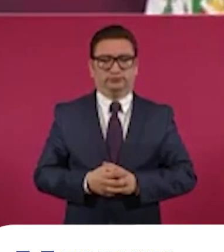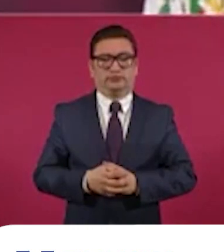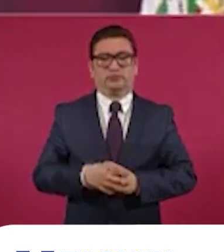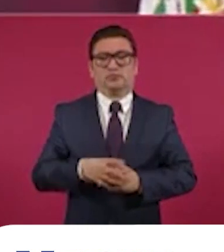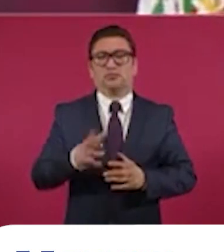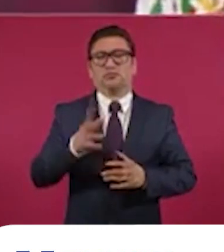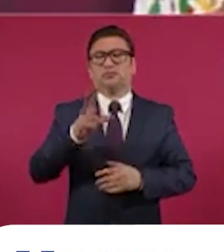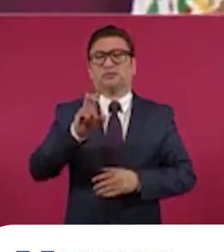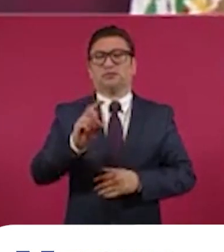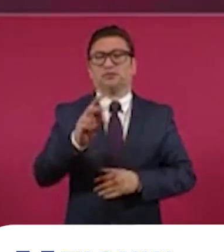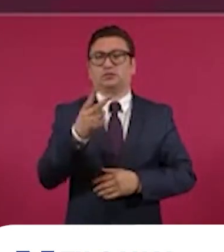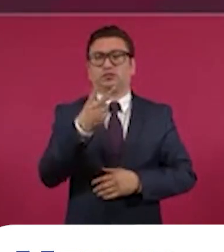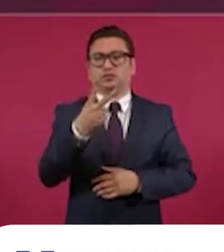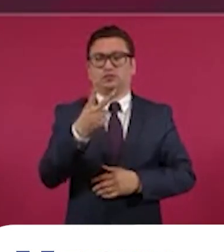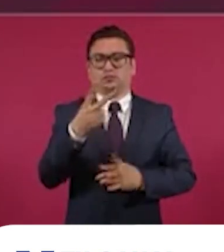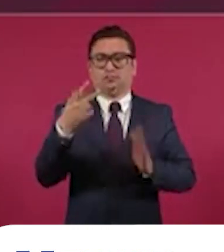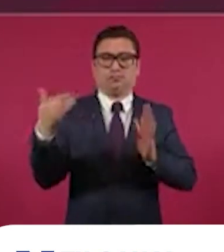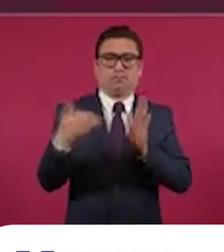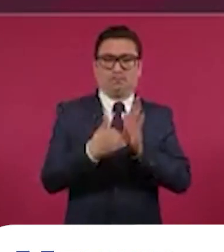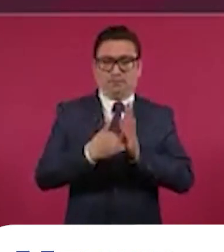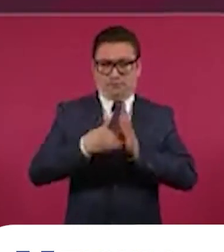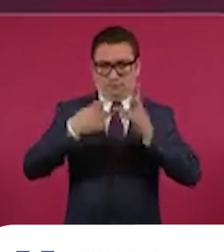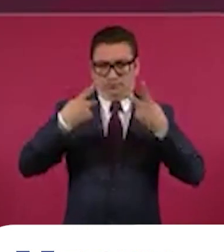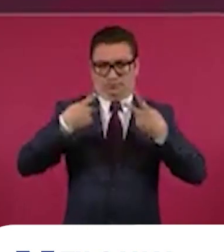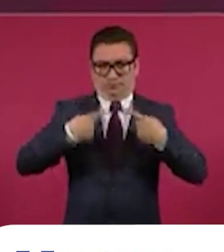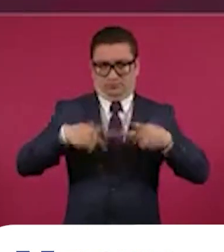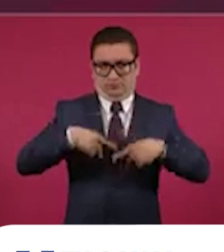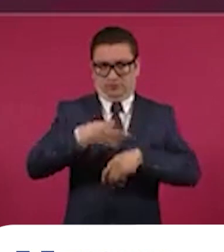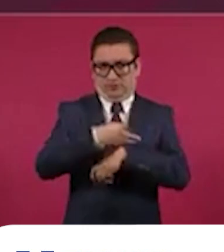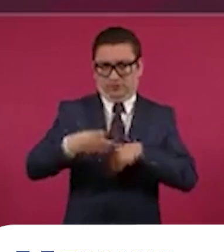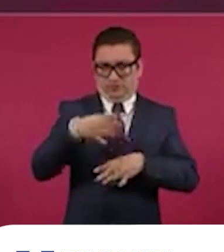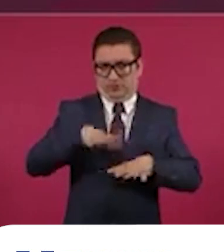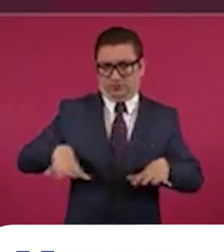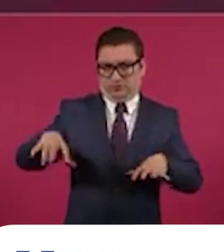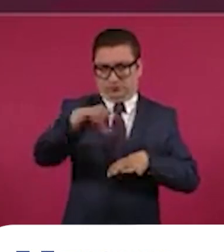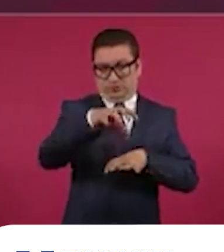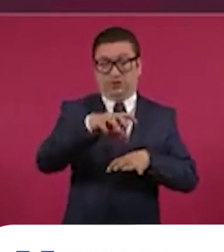32,000 familias para limpieza. Hoy se va a repetir.